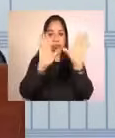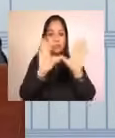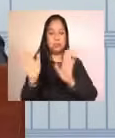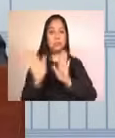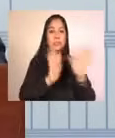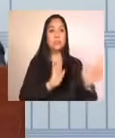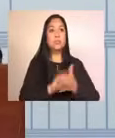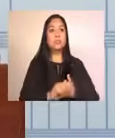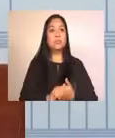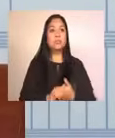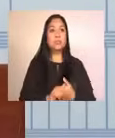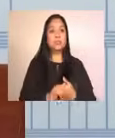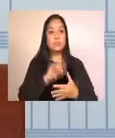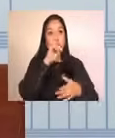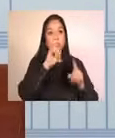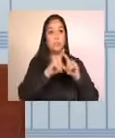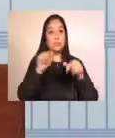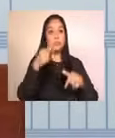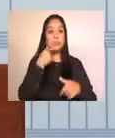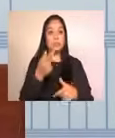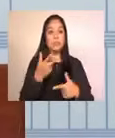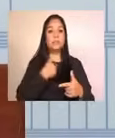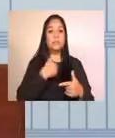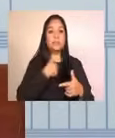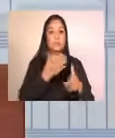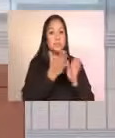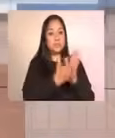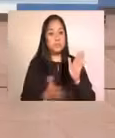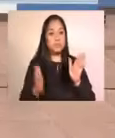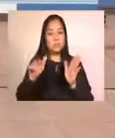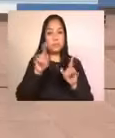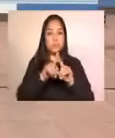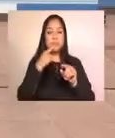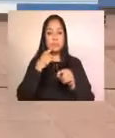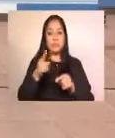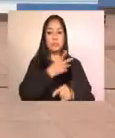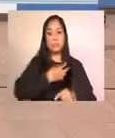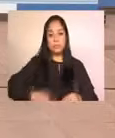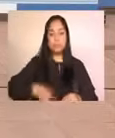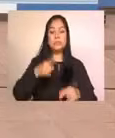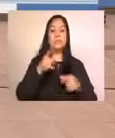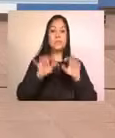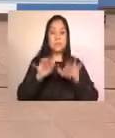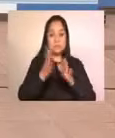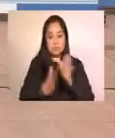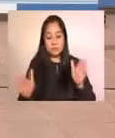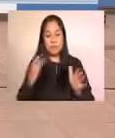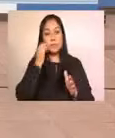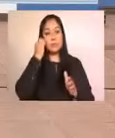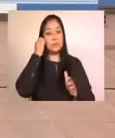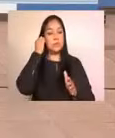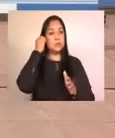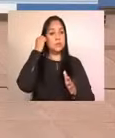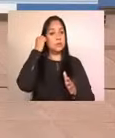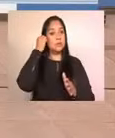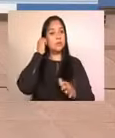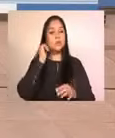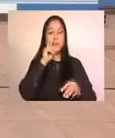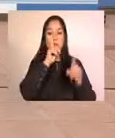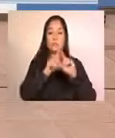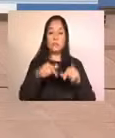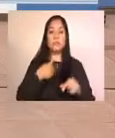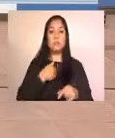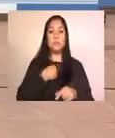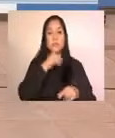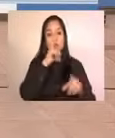órgano rector, que es la Secretaría de Planificación y Programación de la Presidencia, CEGEPLAN. De igual forma, se han empezado a